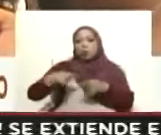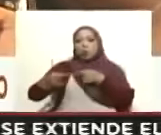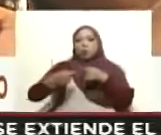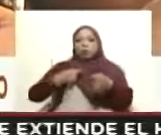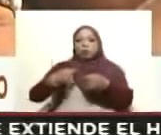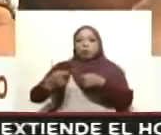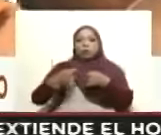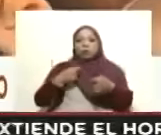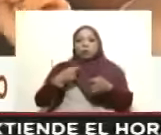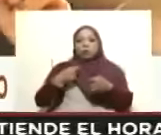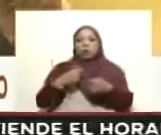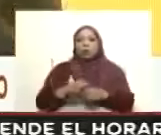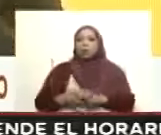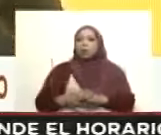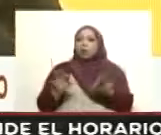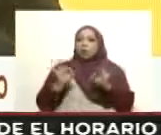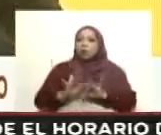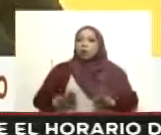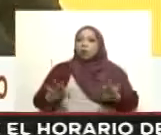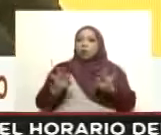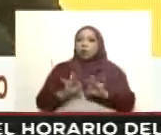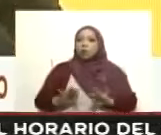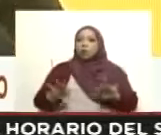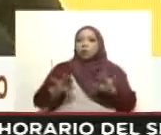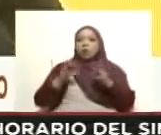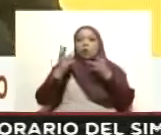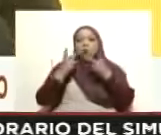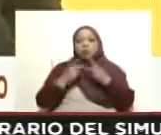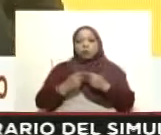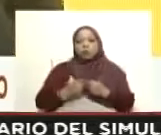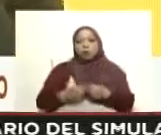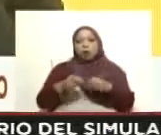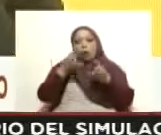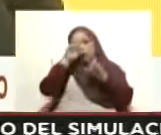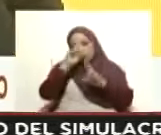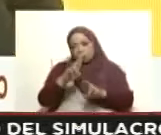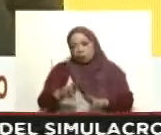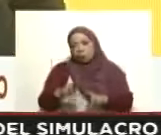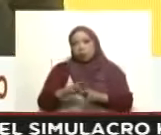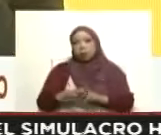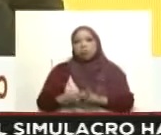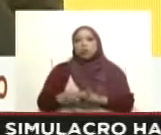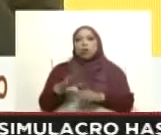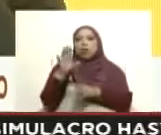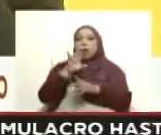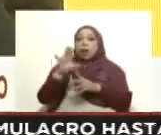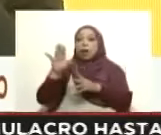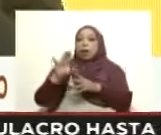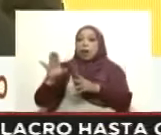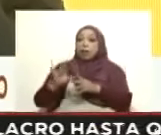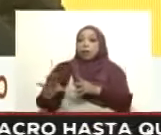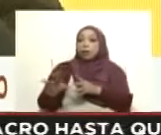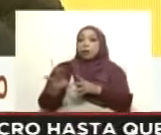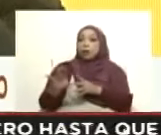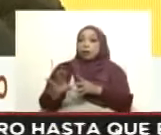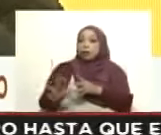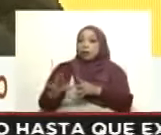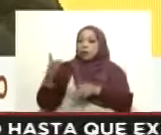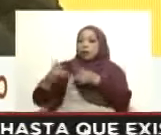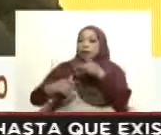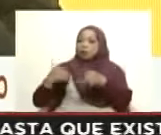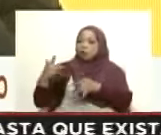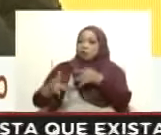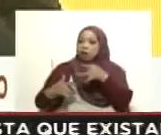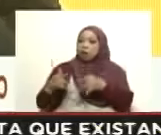nuestros cómputos no vamos a decir ningún número por supuesto ando eh el carácter de este evento que por